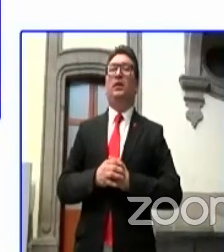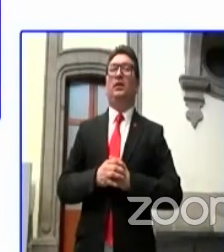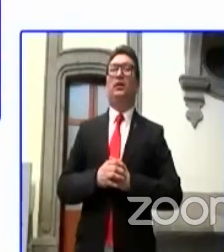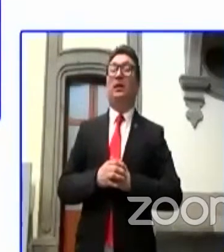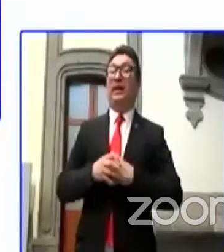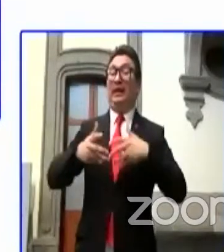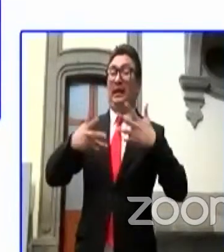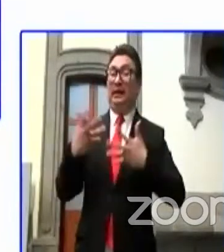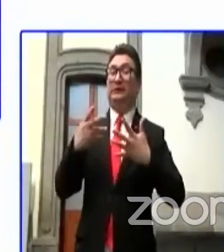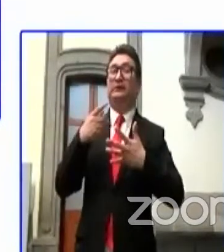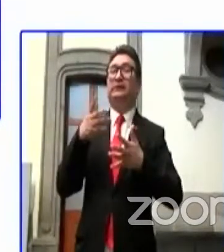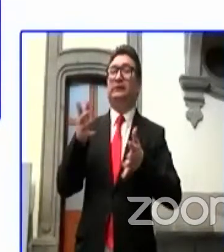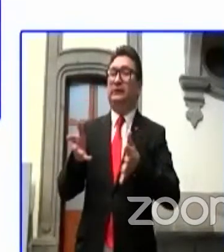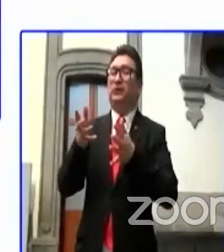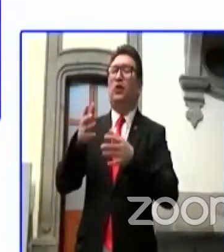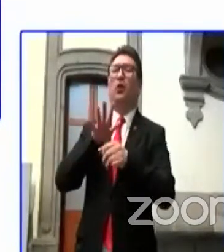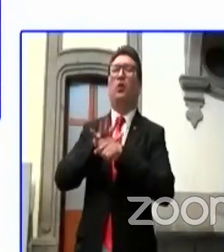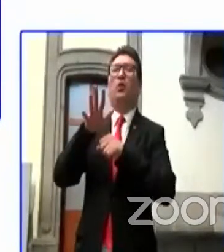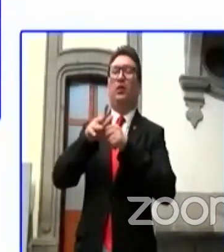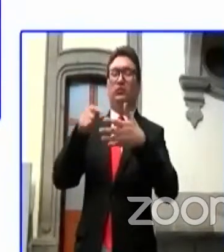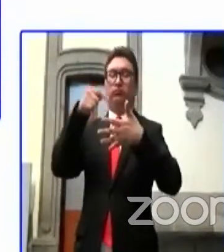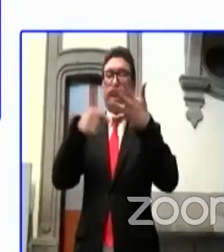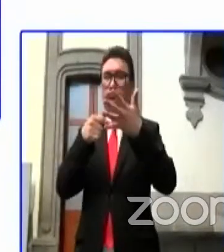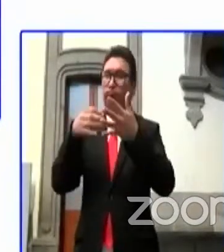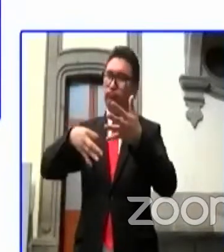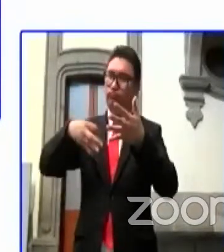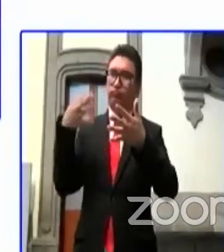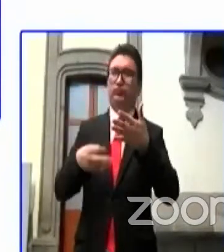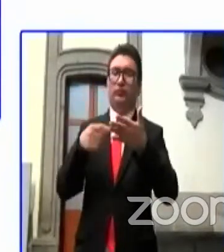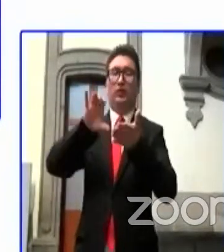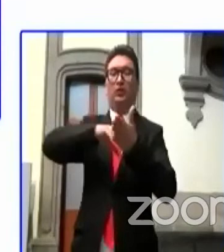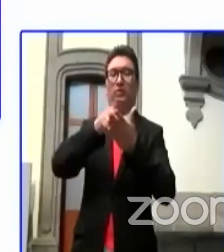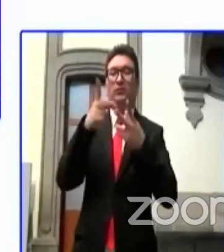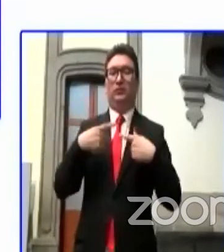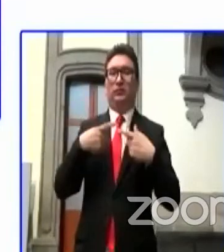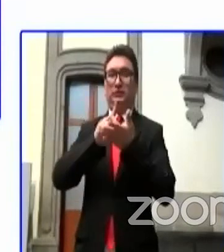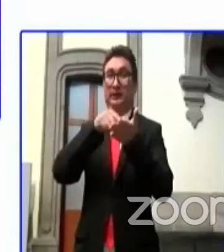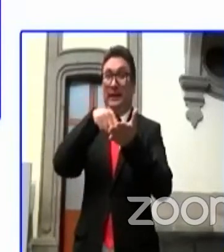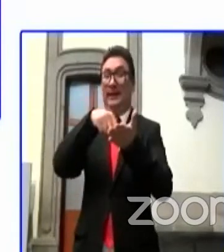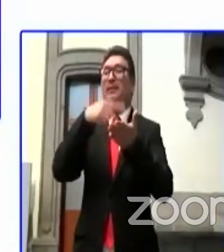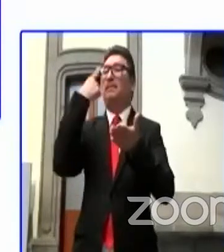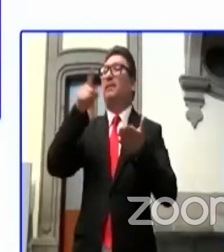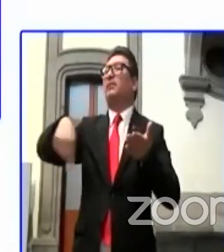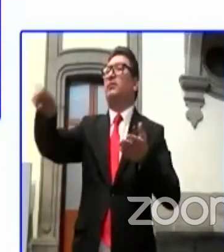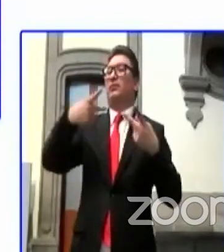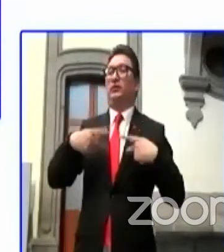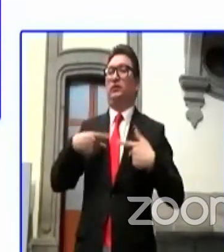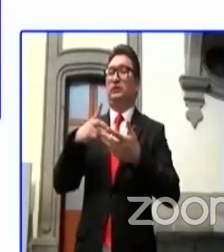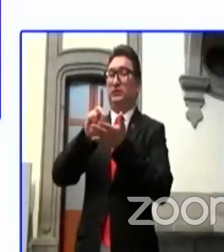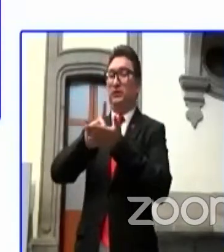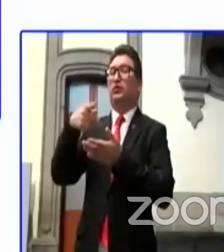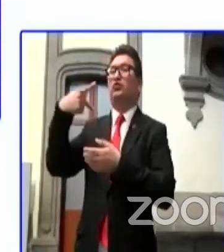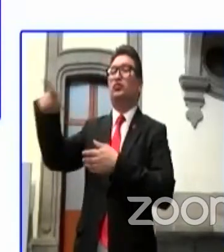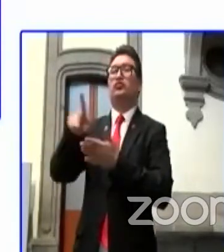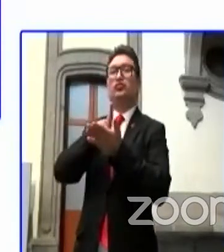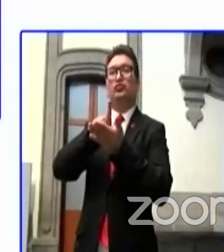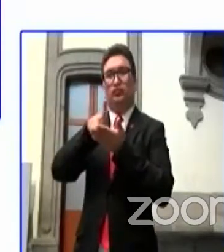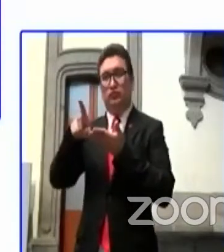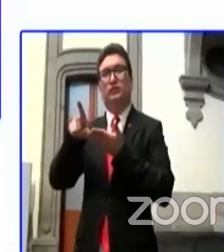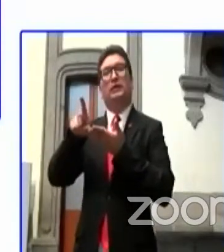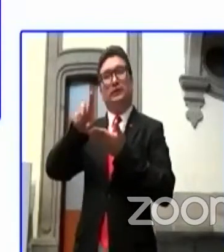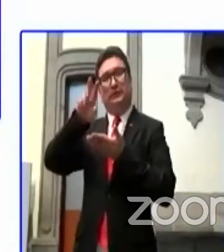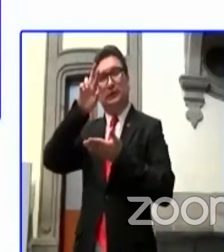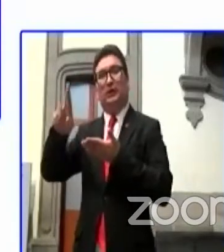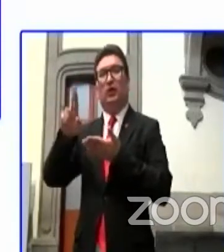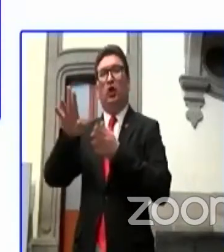la exigencia de un cumplimiento de su mandato para que los derechos de las personas con discapacidad no sean letra